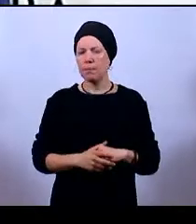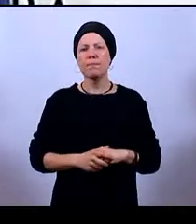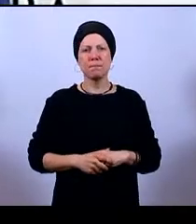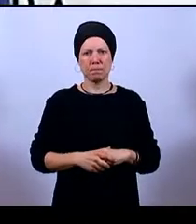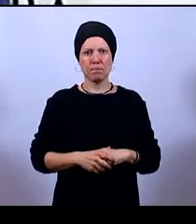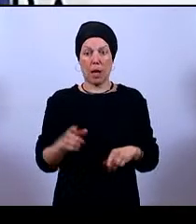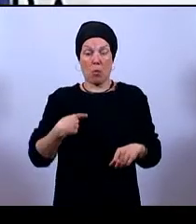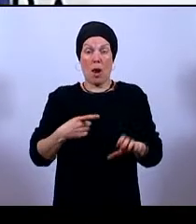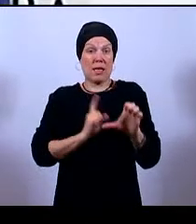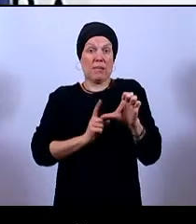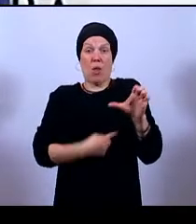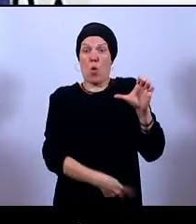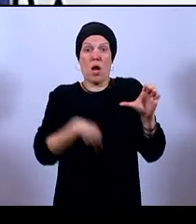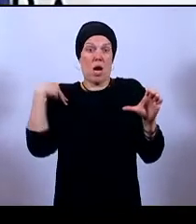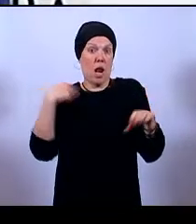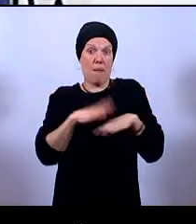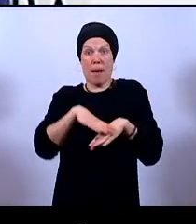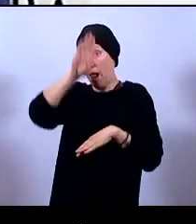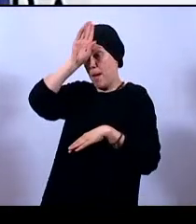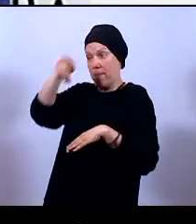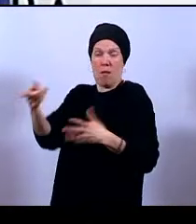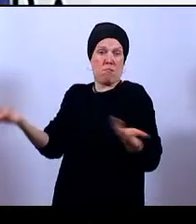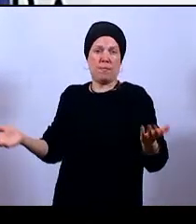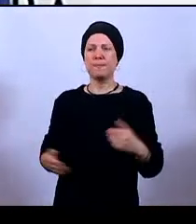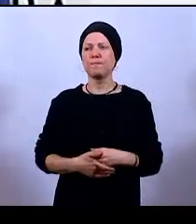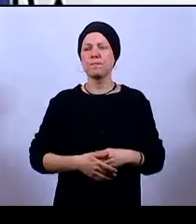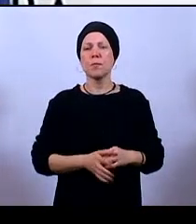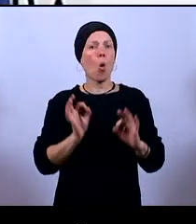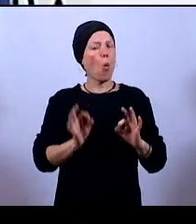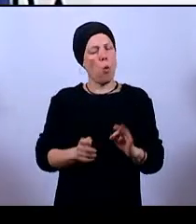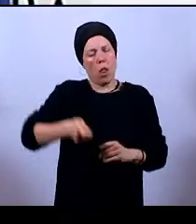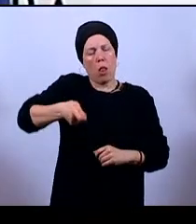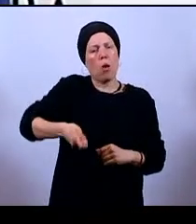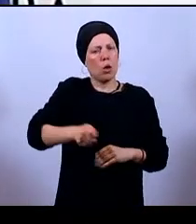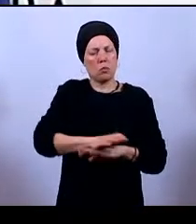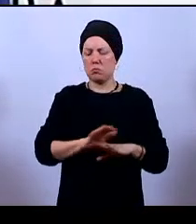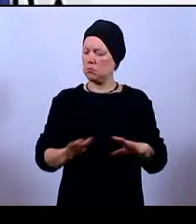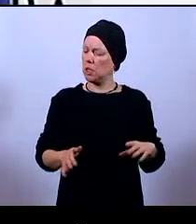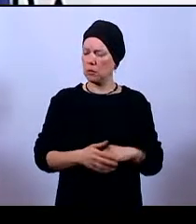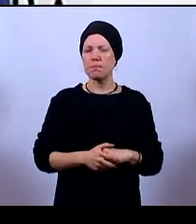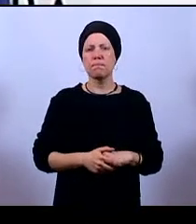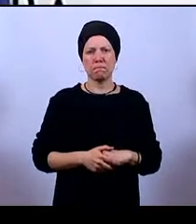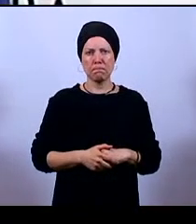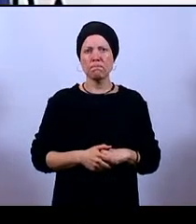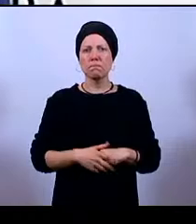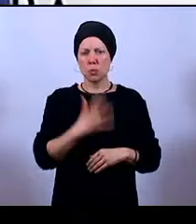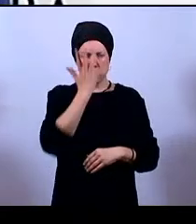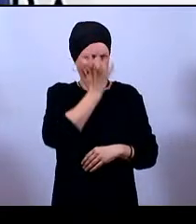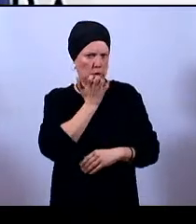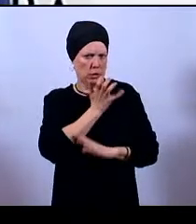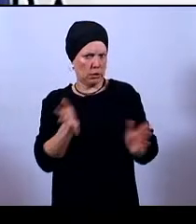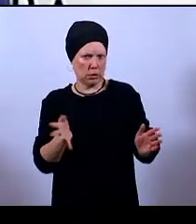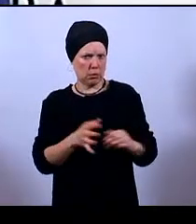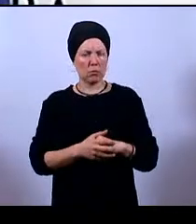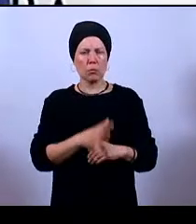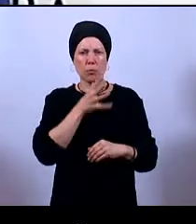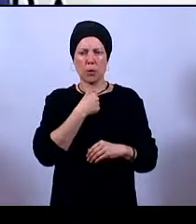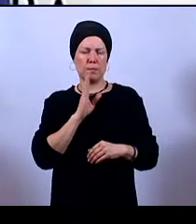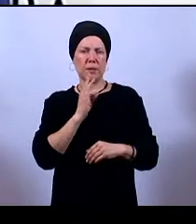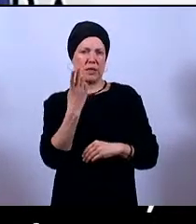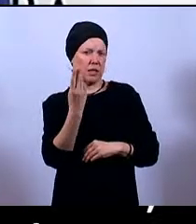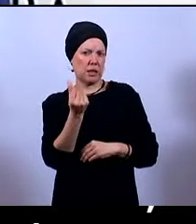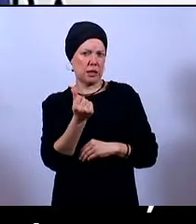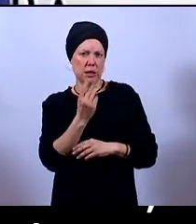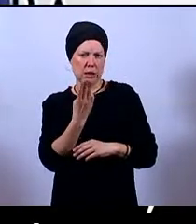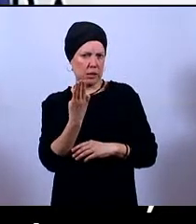pueblo extremeño hacia el Papa, y mantenemos ese duelo y ese luto riguroso sobre lo que les hemos dicho los 3 días